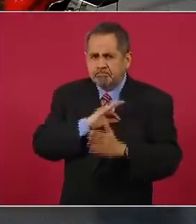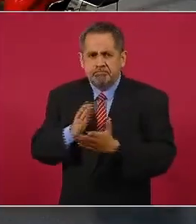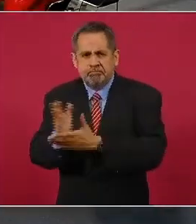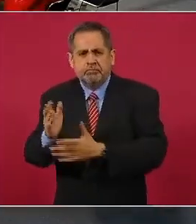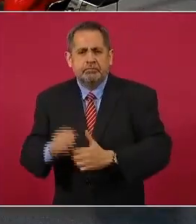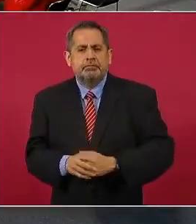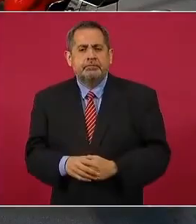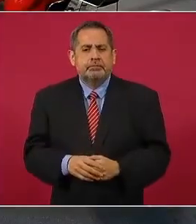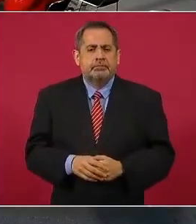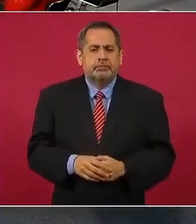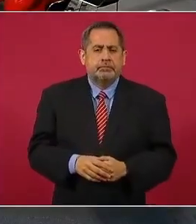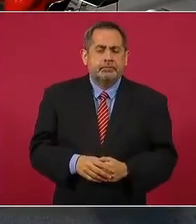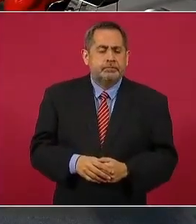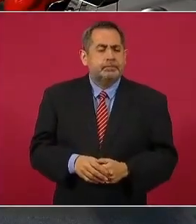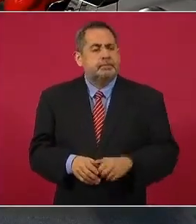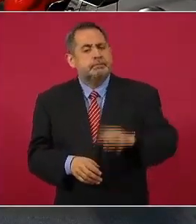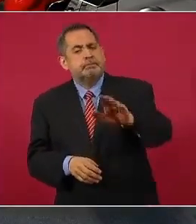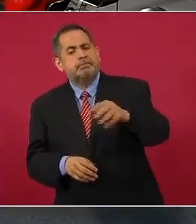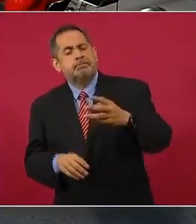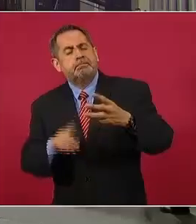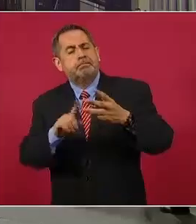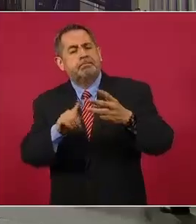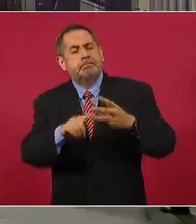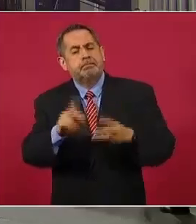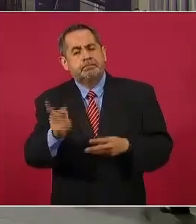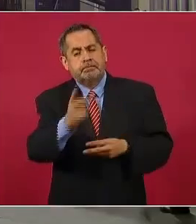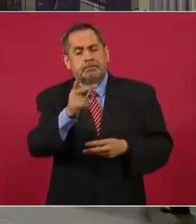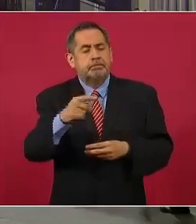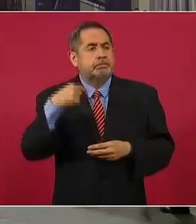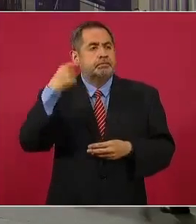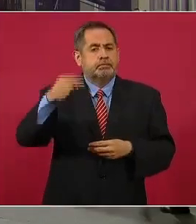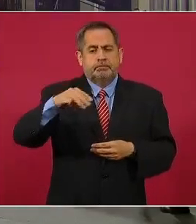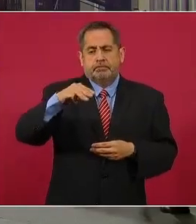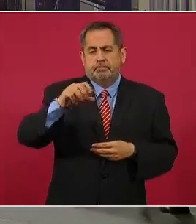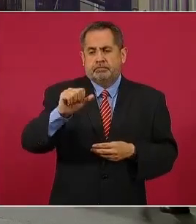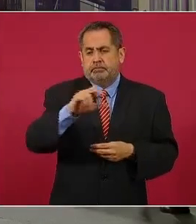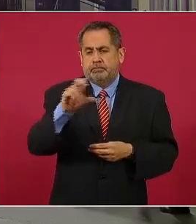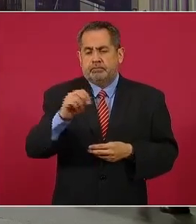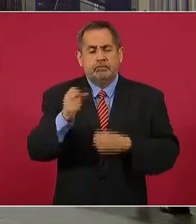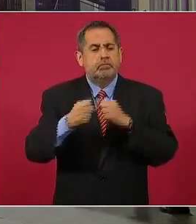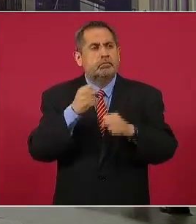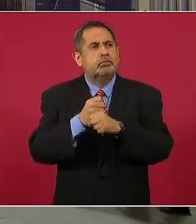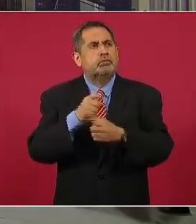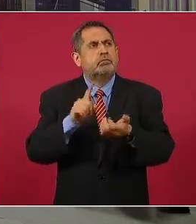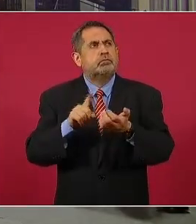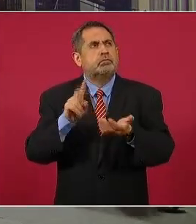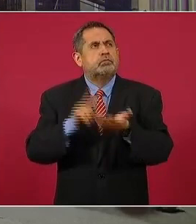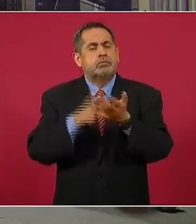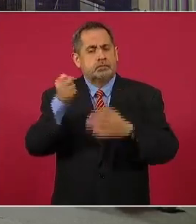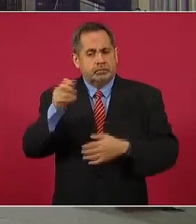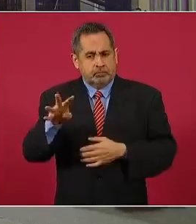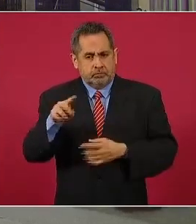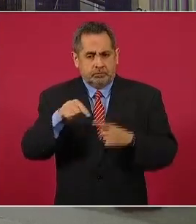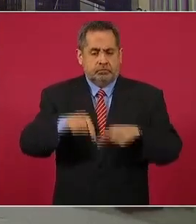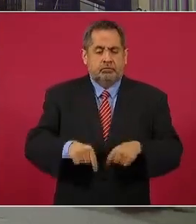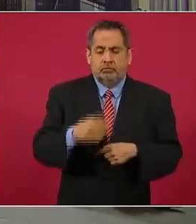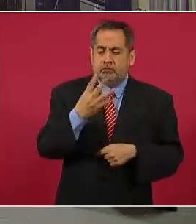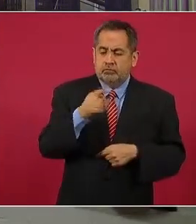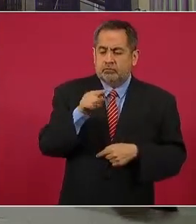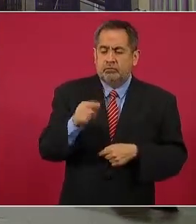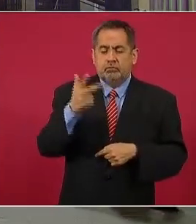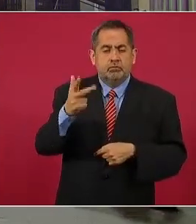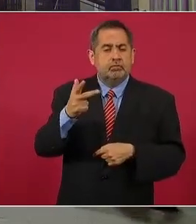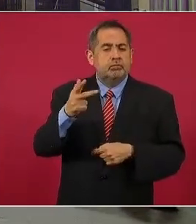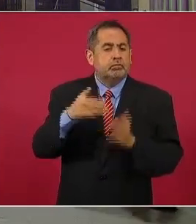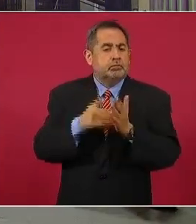Gracias, presidente. Presidente, hasta marzo del 2019, en México había 4.85 millones de